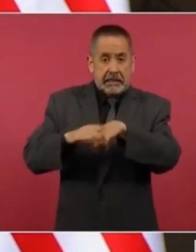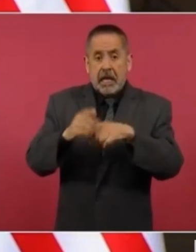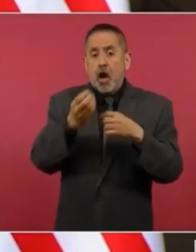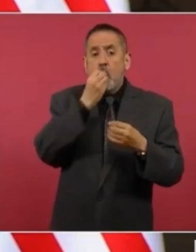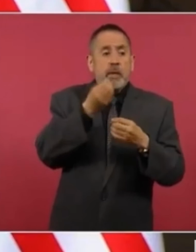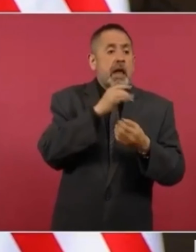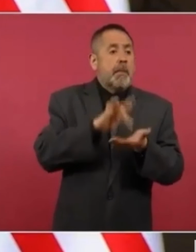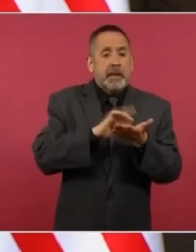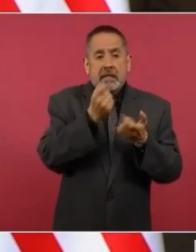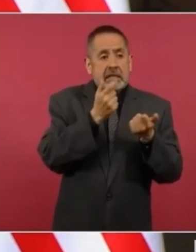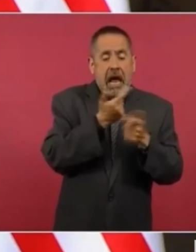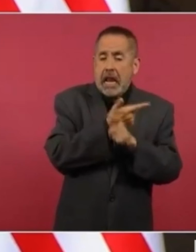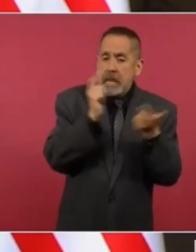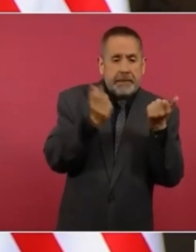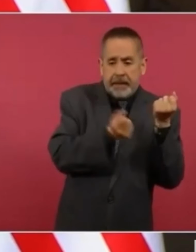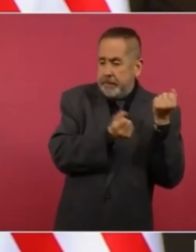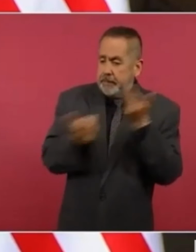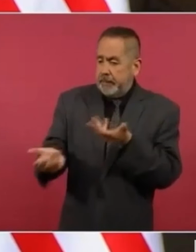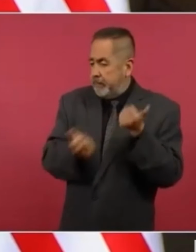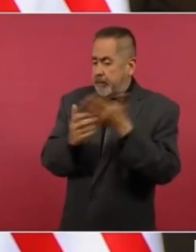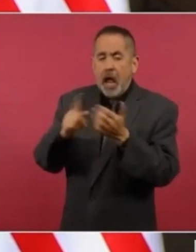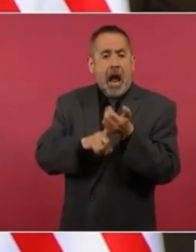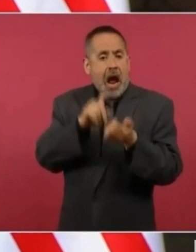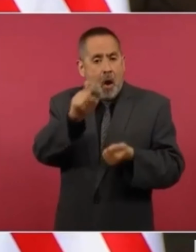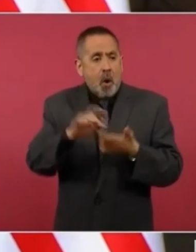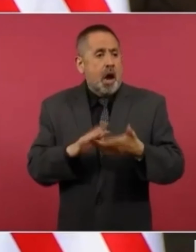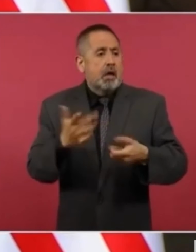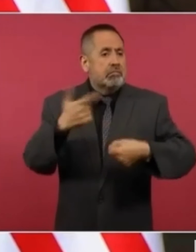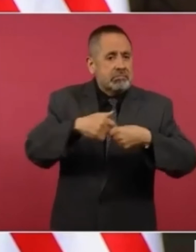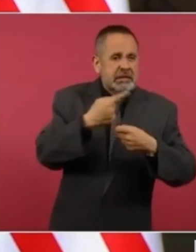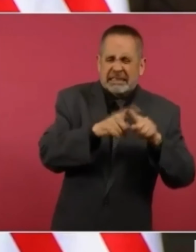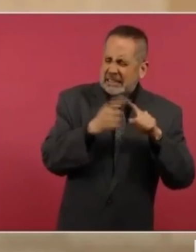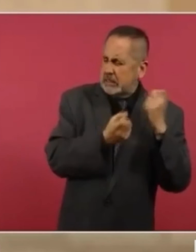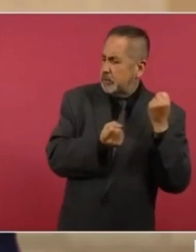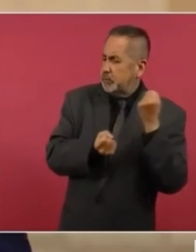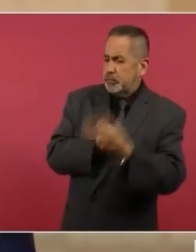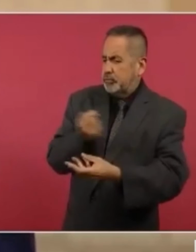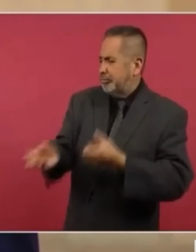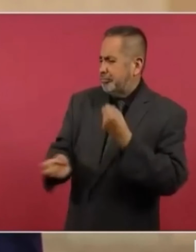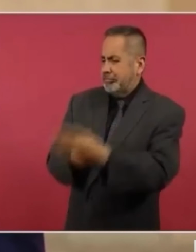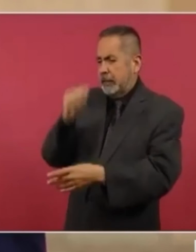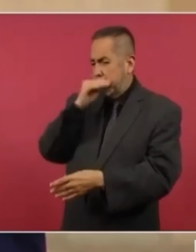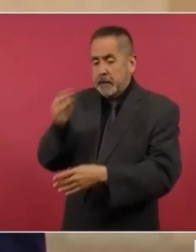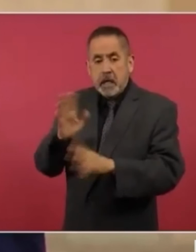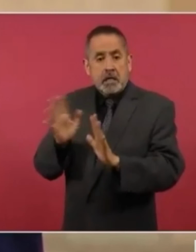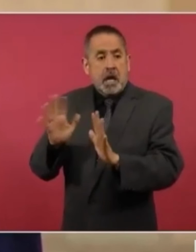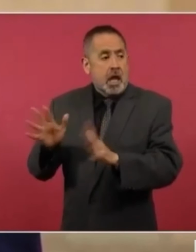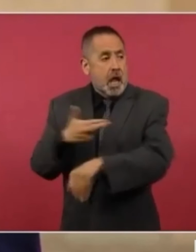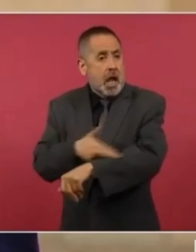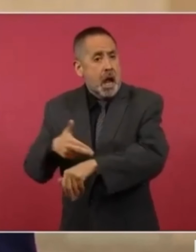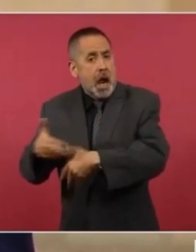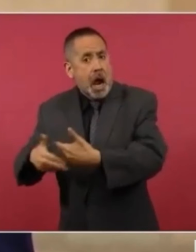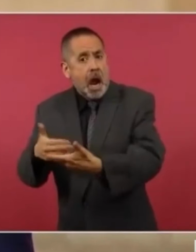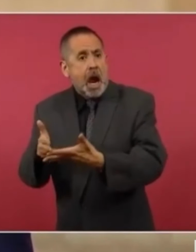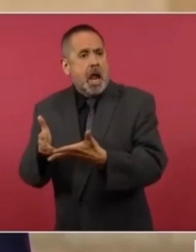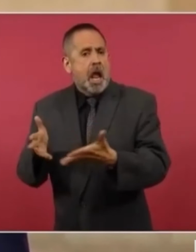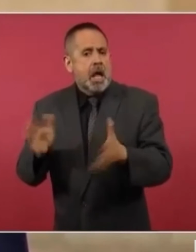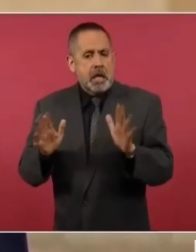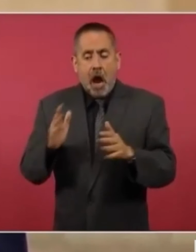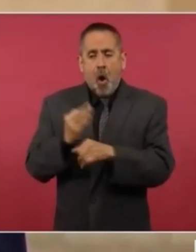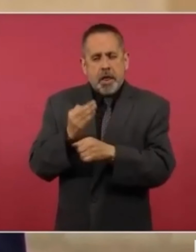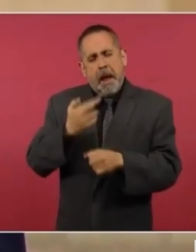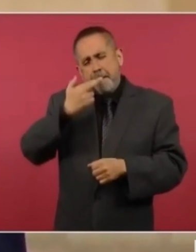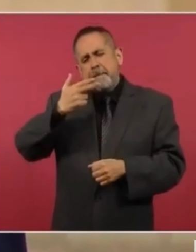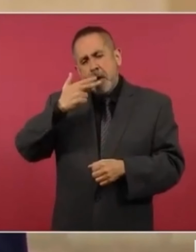alimentos, medicamentos, agua y combustible. Gran parte de esto ya se ha reanudado, todavía no ha llegado al punto que debe estar,